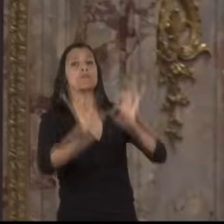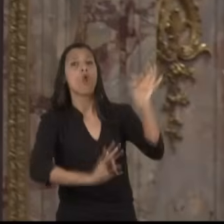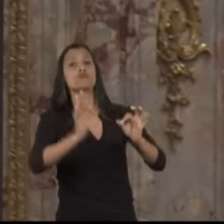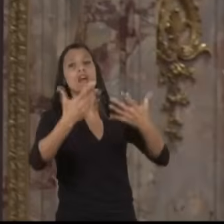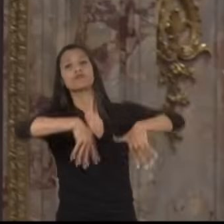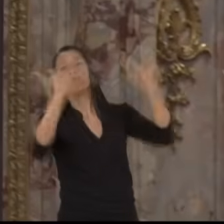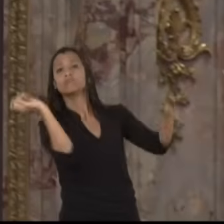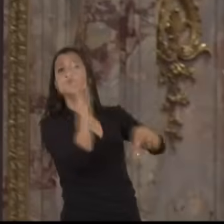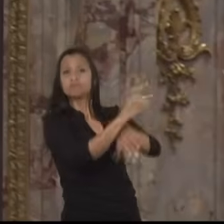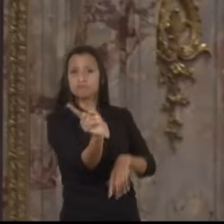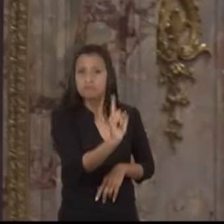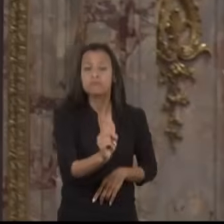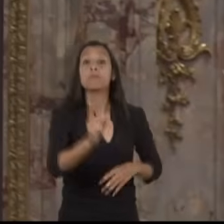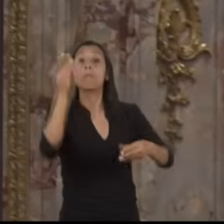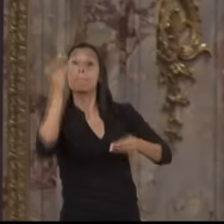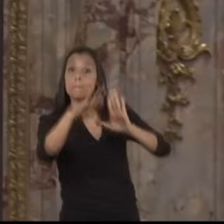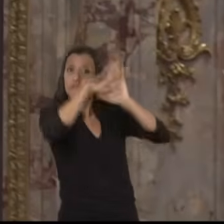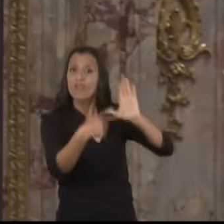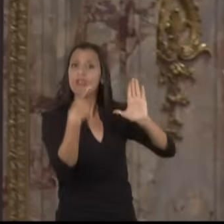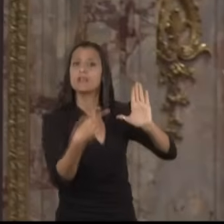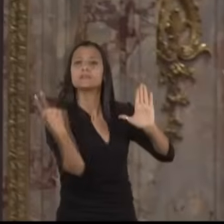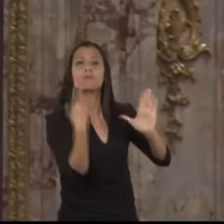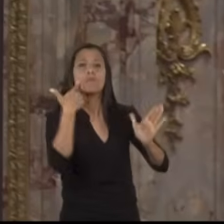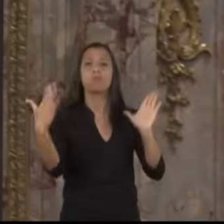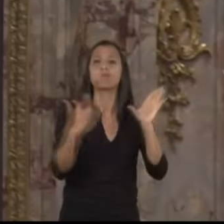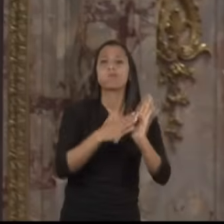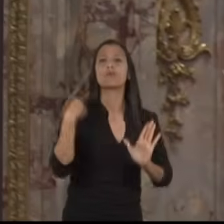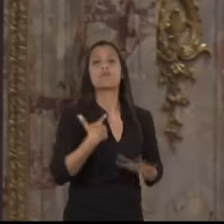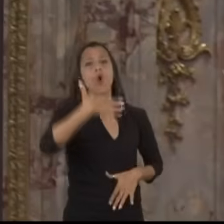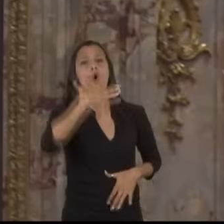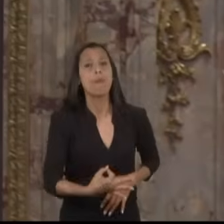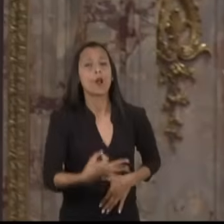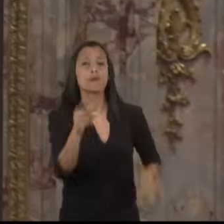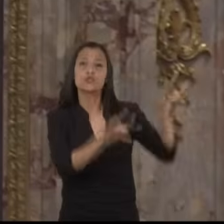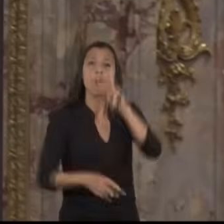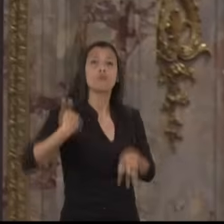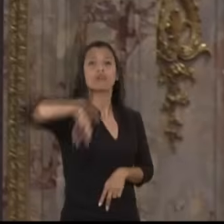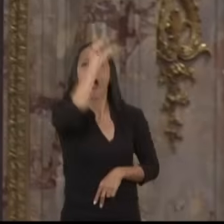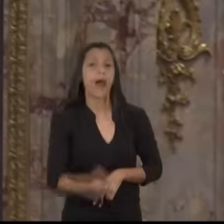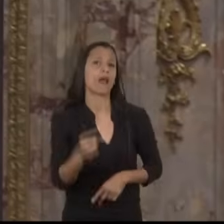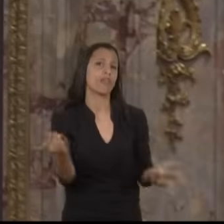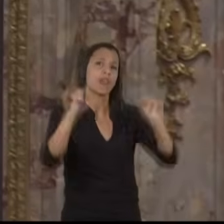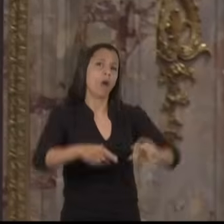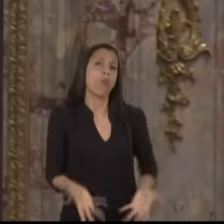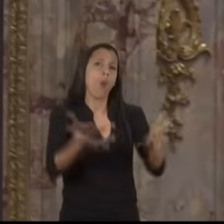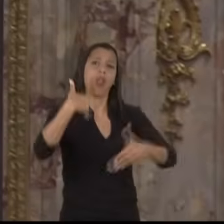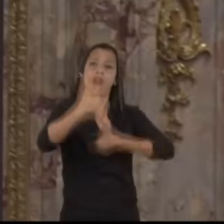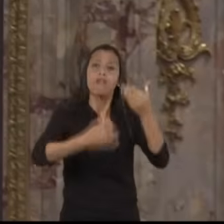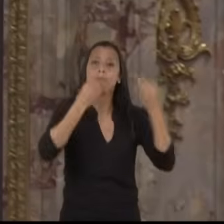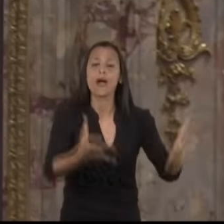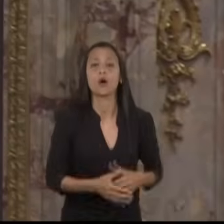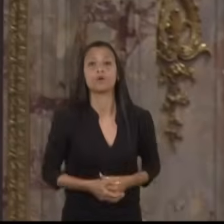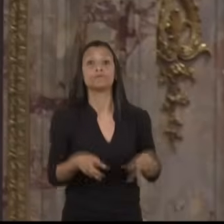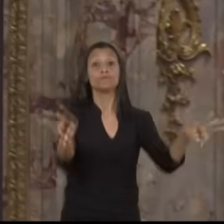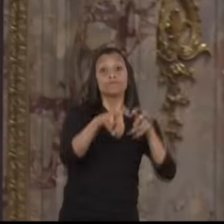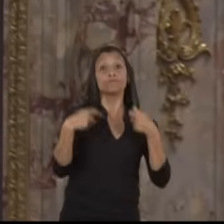ley, es la ratificación de nuestro compromiso inquebrantable con sacar al país adelante. El equilibrio